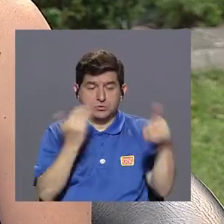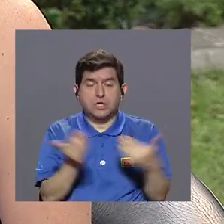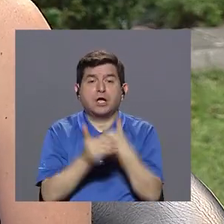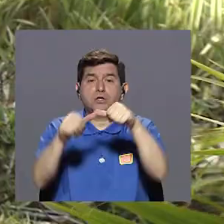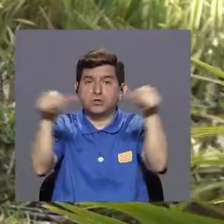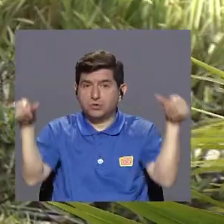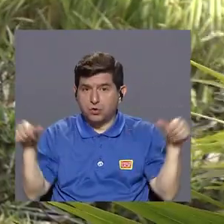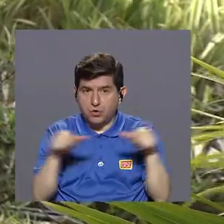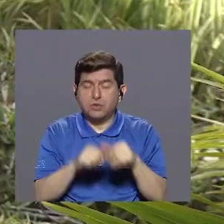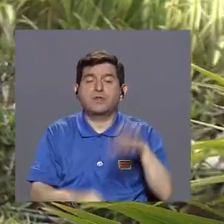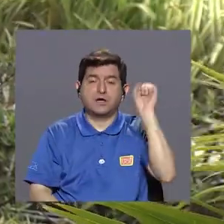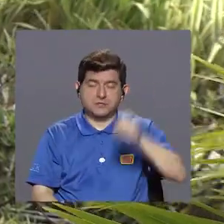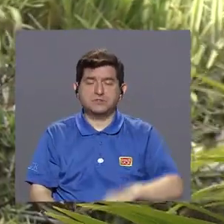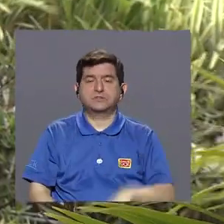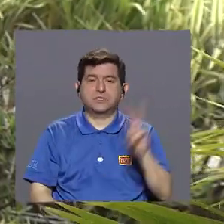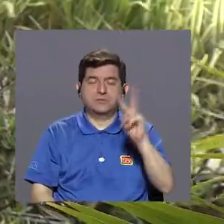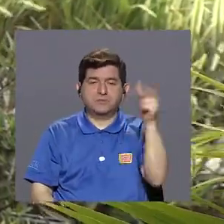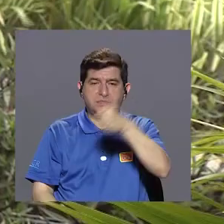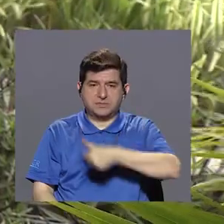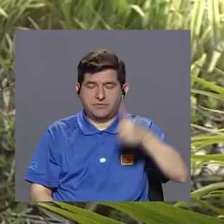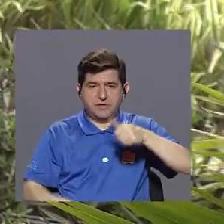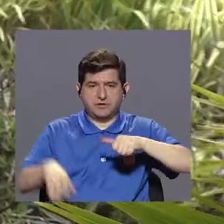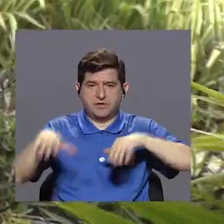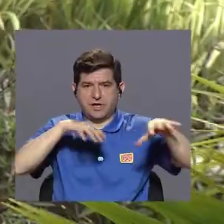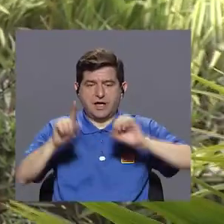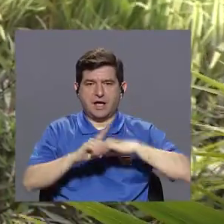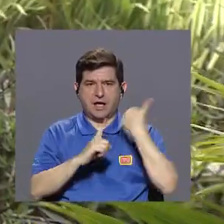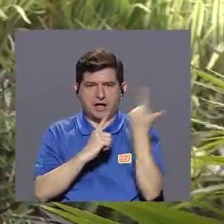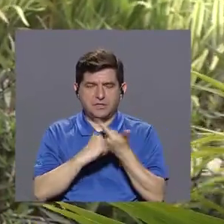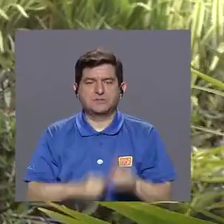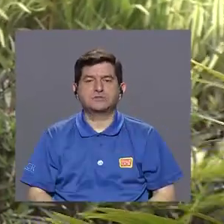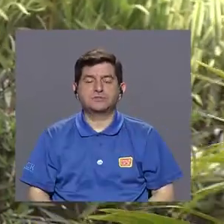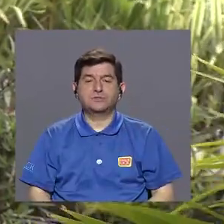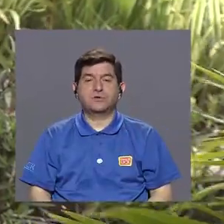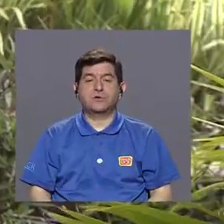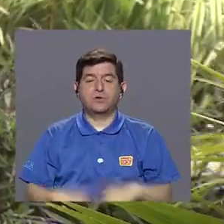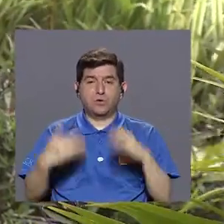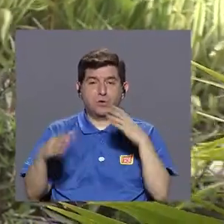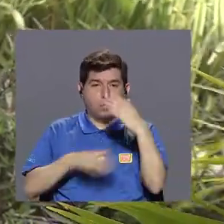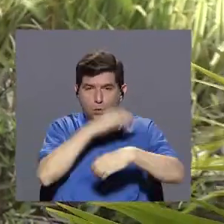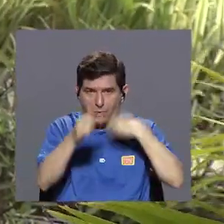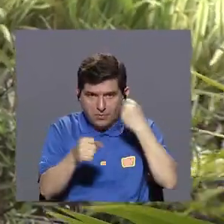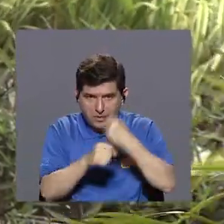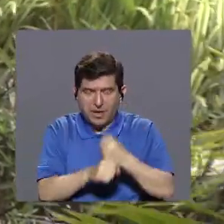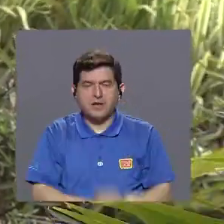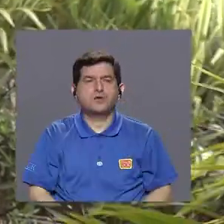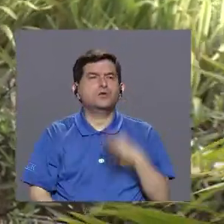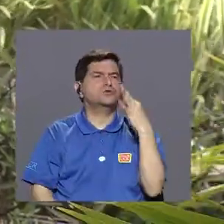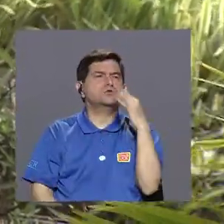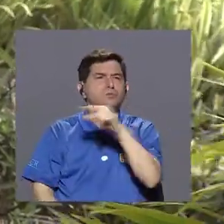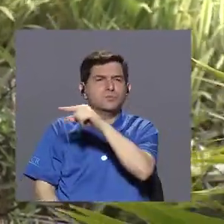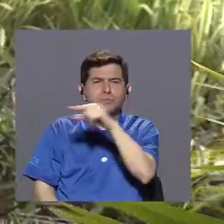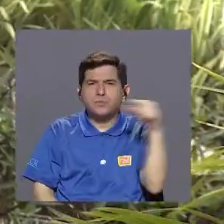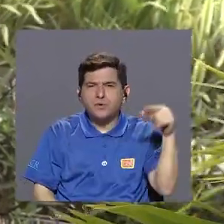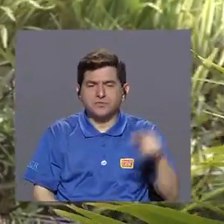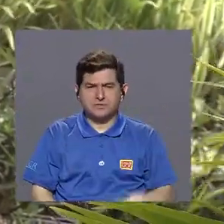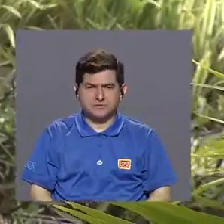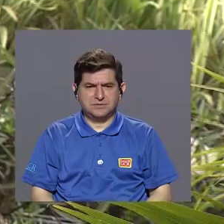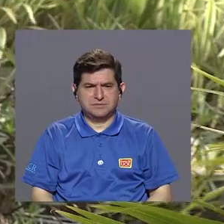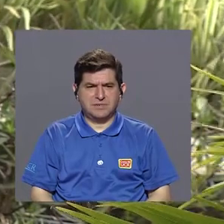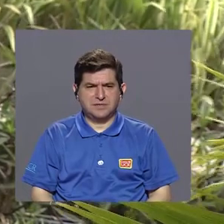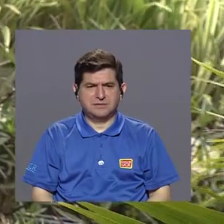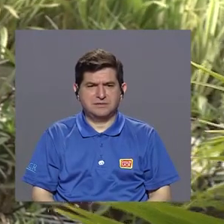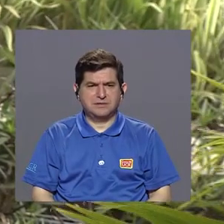todas las áreas. La Vicerrectoría de Acción Social está de aniversario. Justo ahora, la otra semana, en las